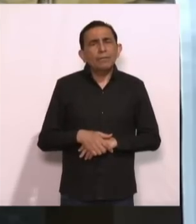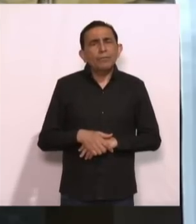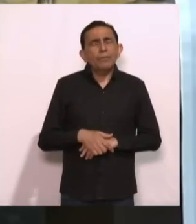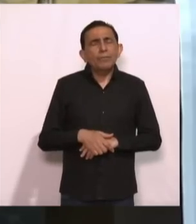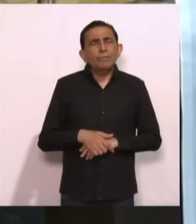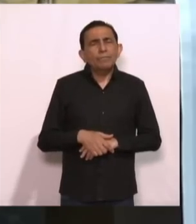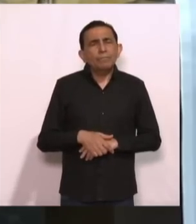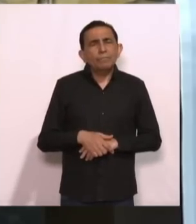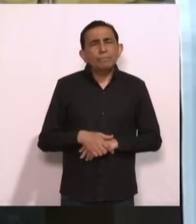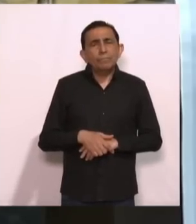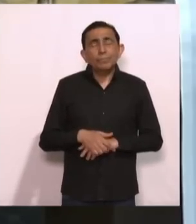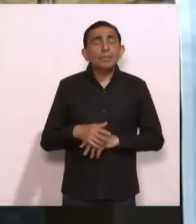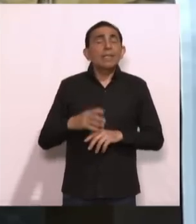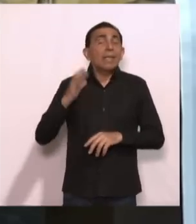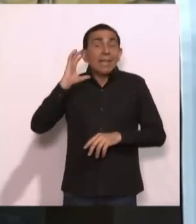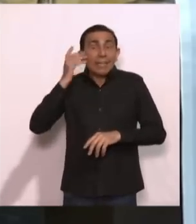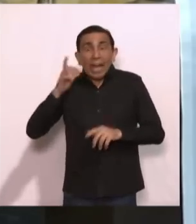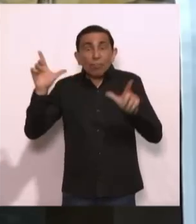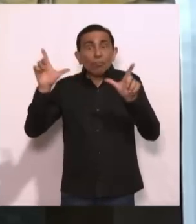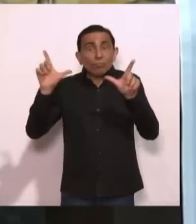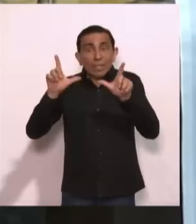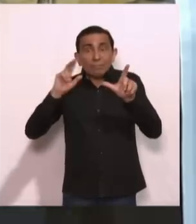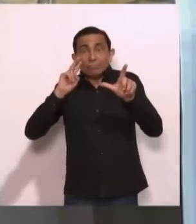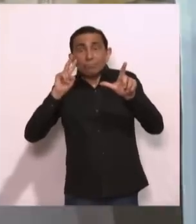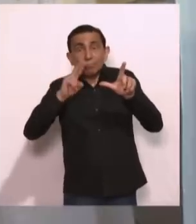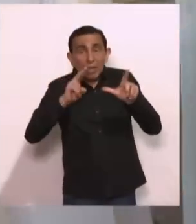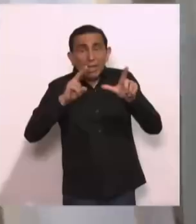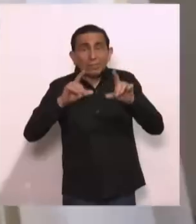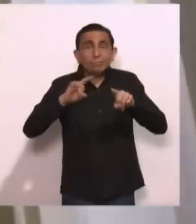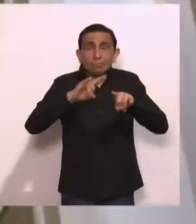radio, la televisión y las redes sociales.